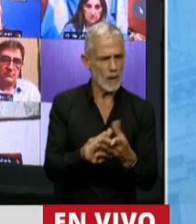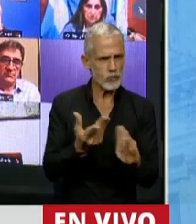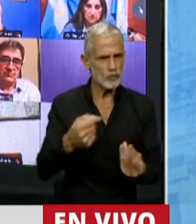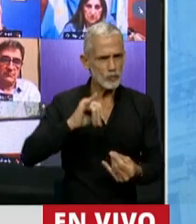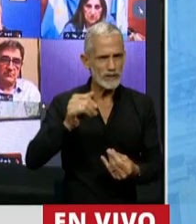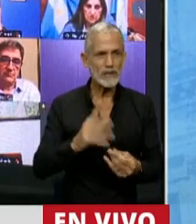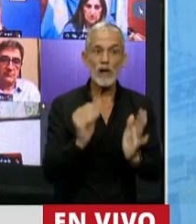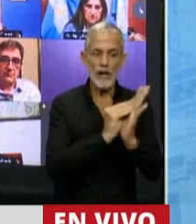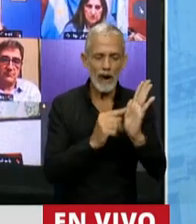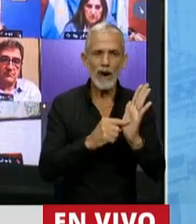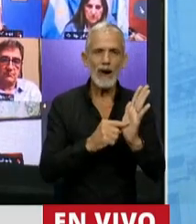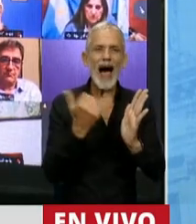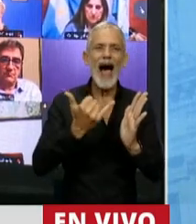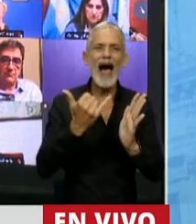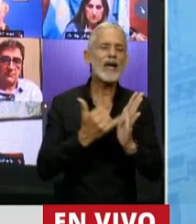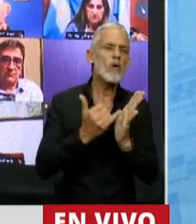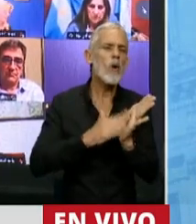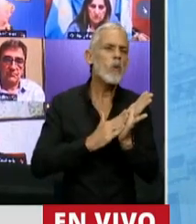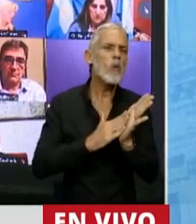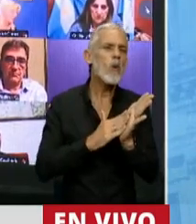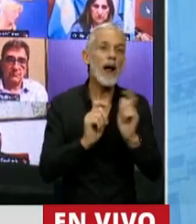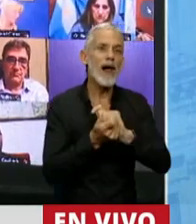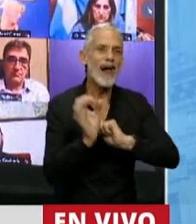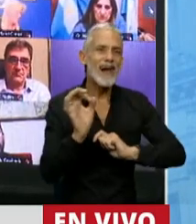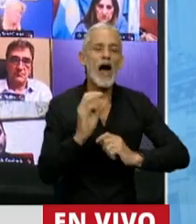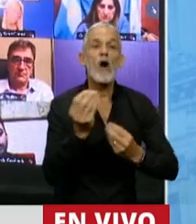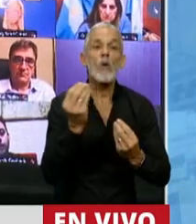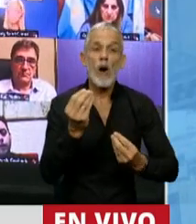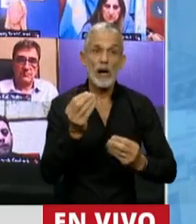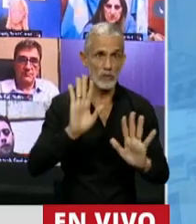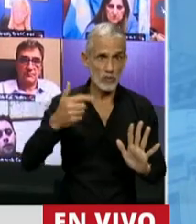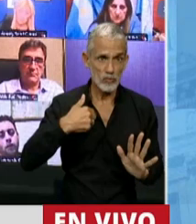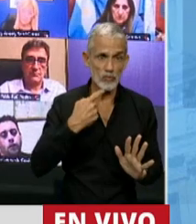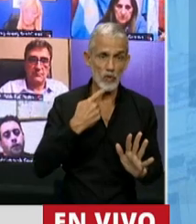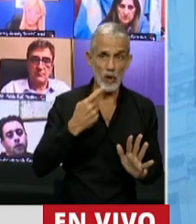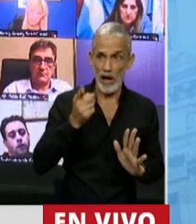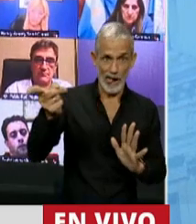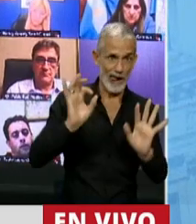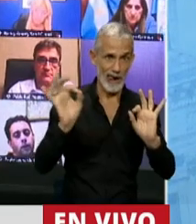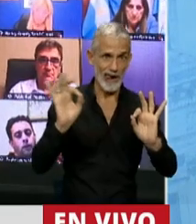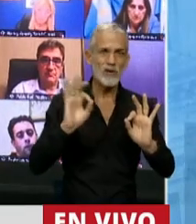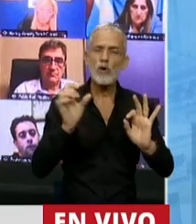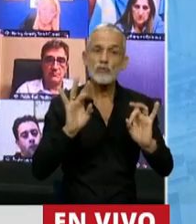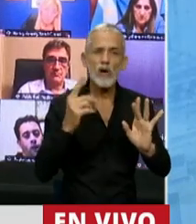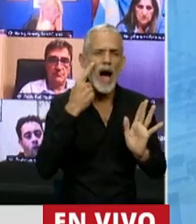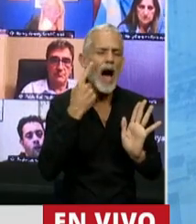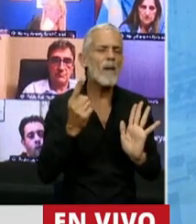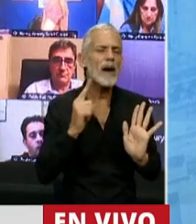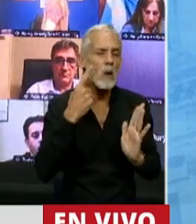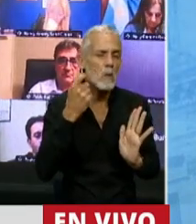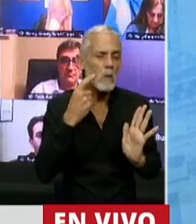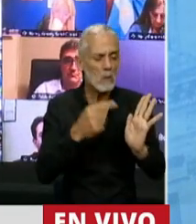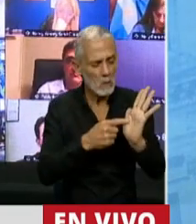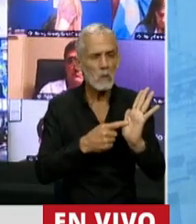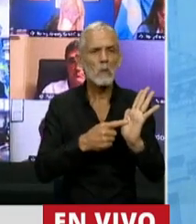que hay registro y está ahí, y no se puede adulterar, y no estoy haciendo una imputación, solamente verificarla, y si hubiera